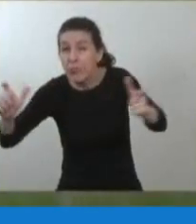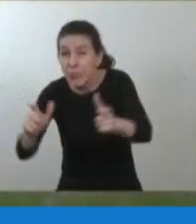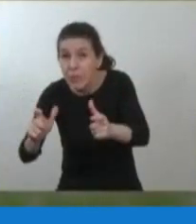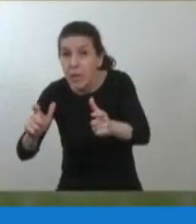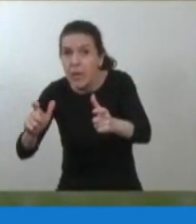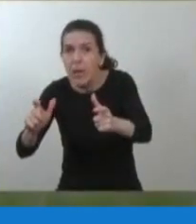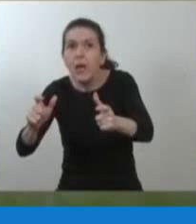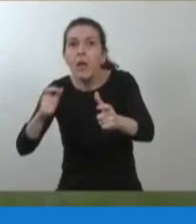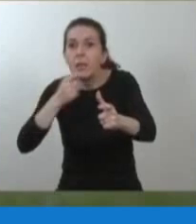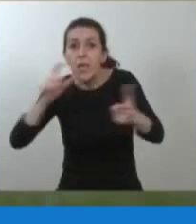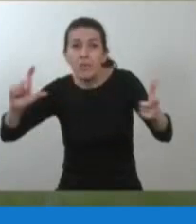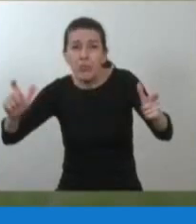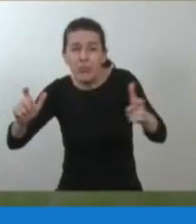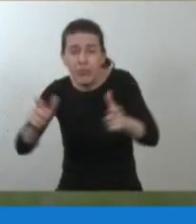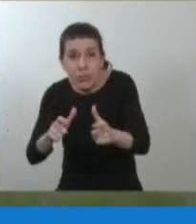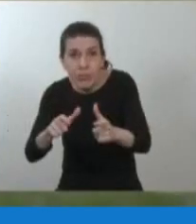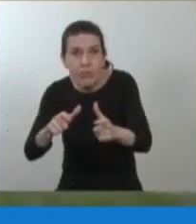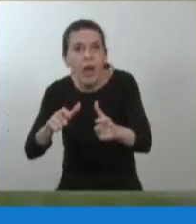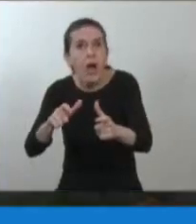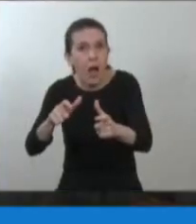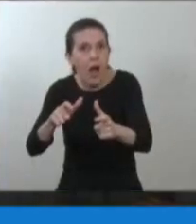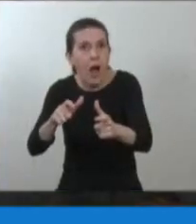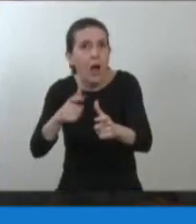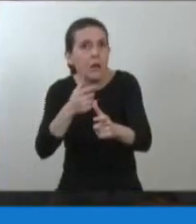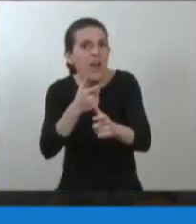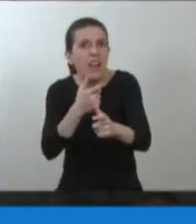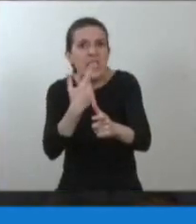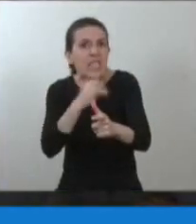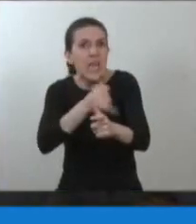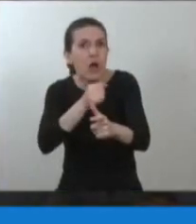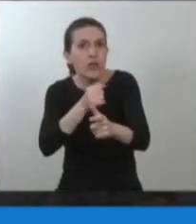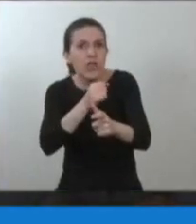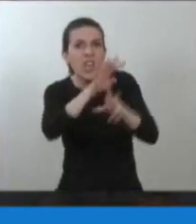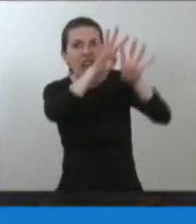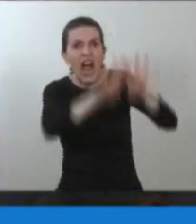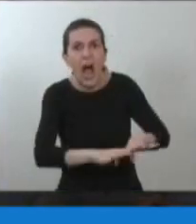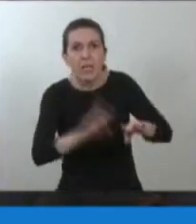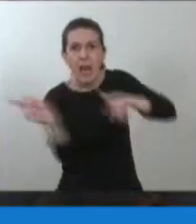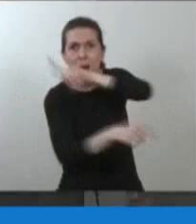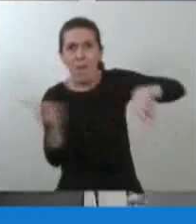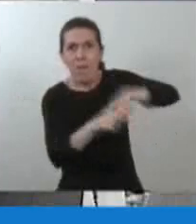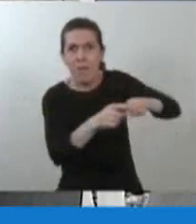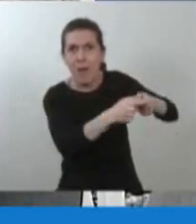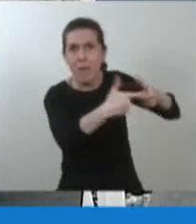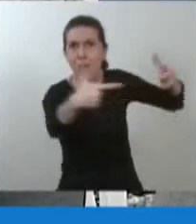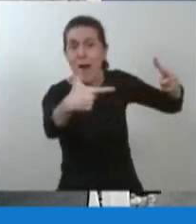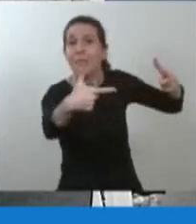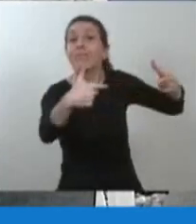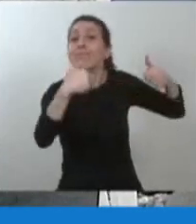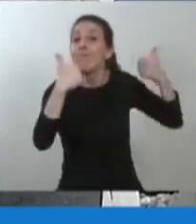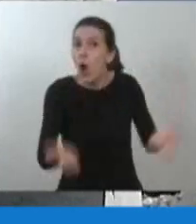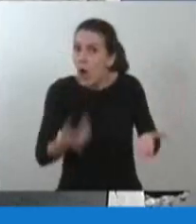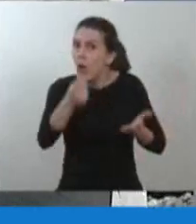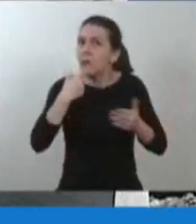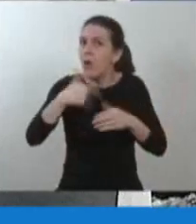baja va a demandar más lugares en las cárceles y por eso la construcción de dos unidades carcelarias